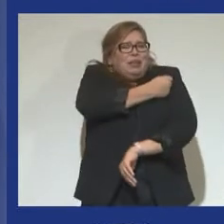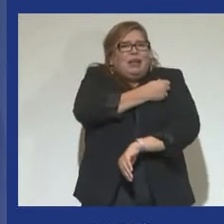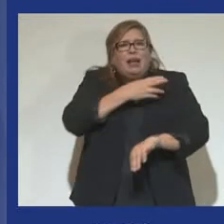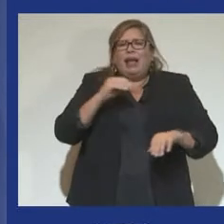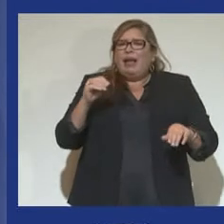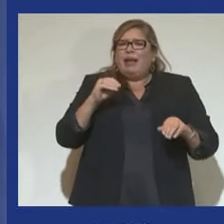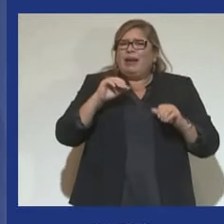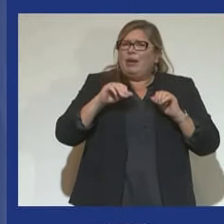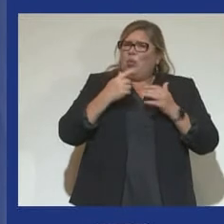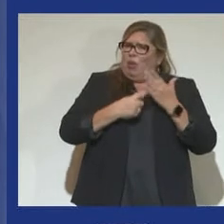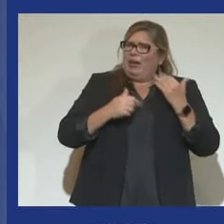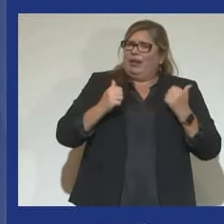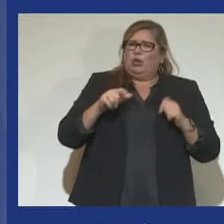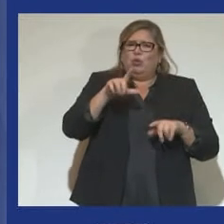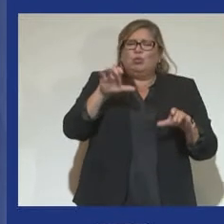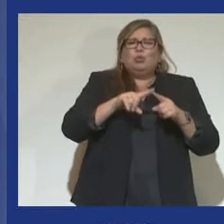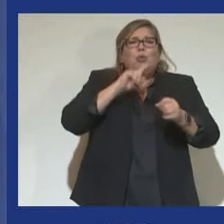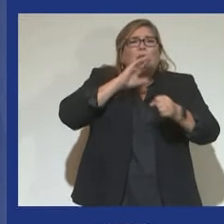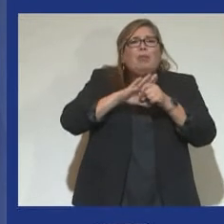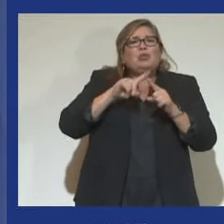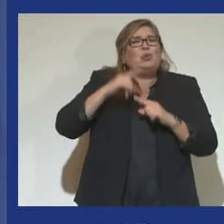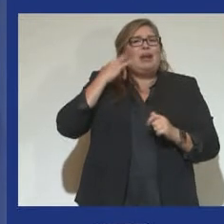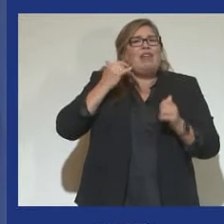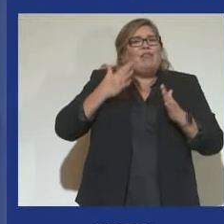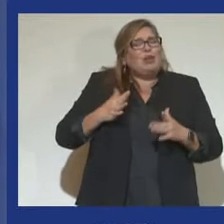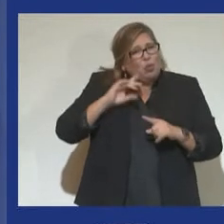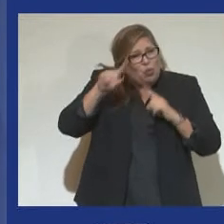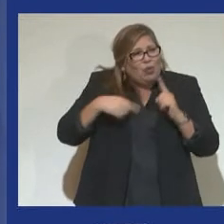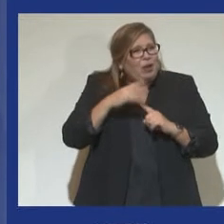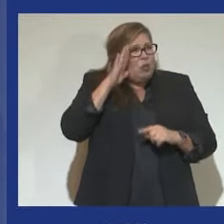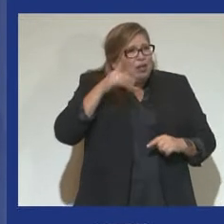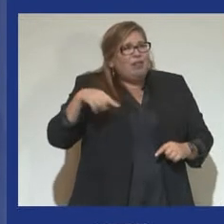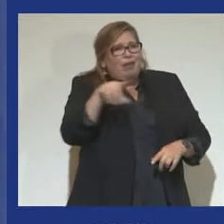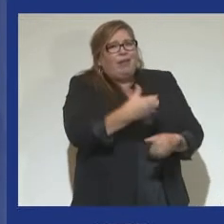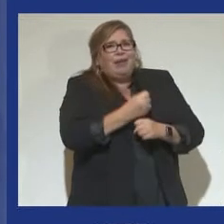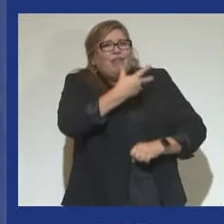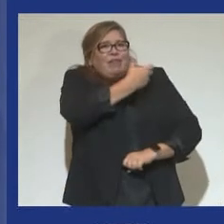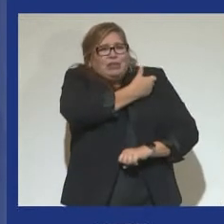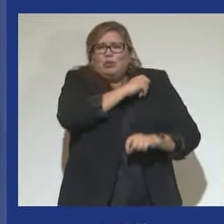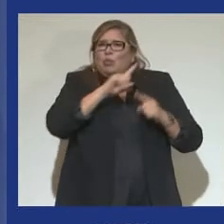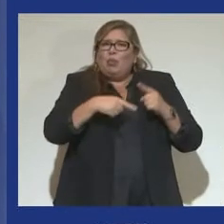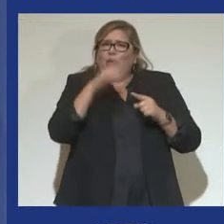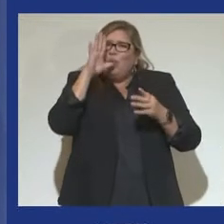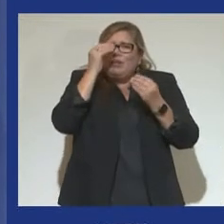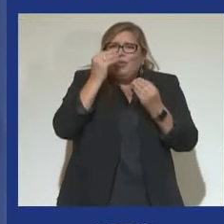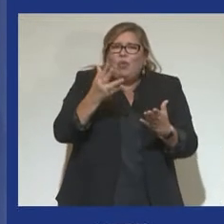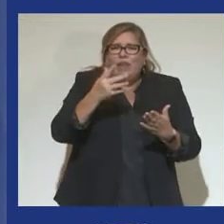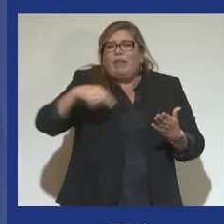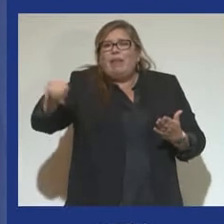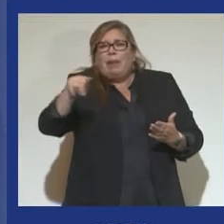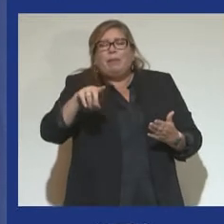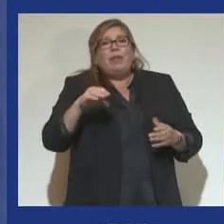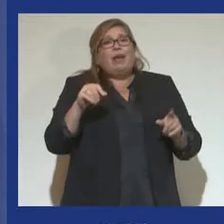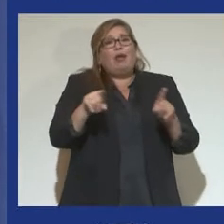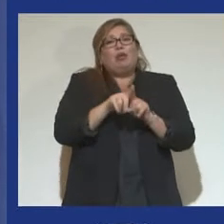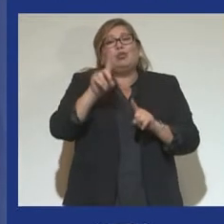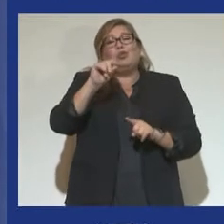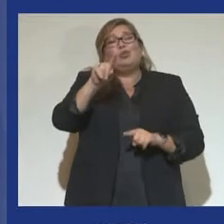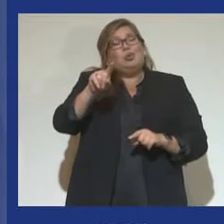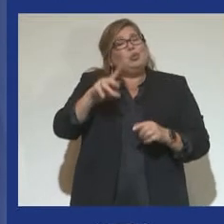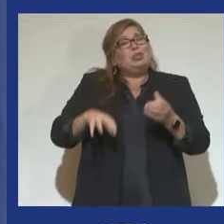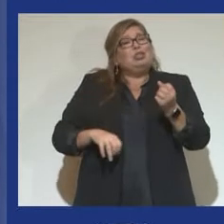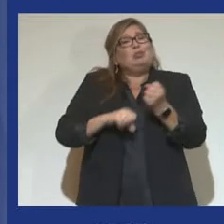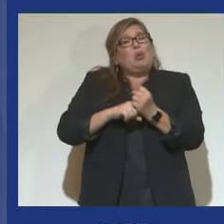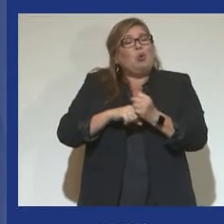puede comprometer a californianos sobre cuándo recibirán una vacuna cuando recibirán notificación y